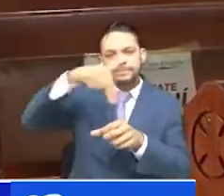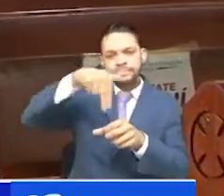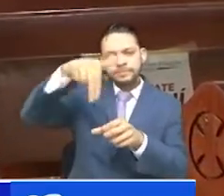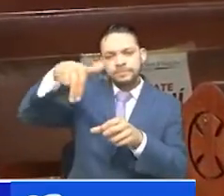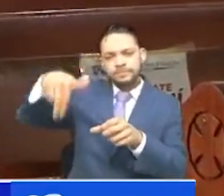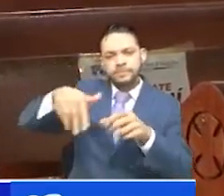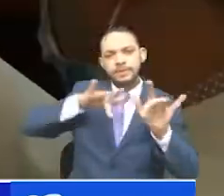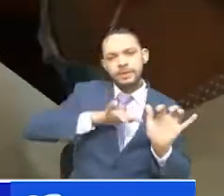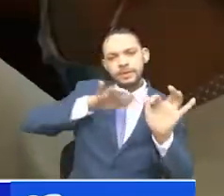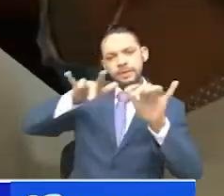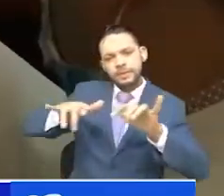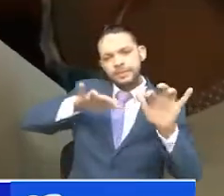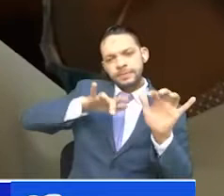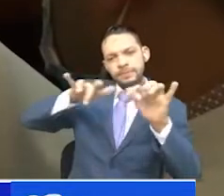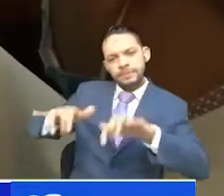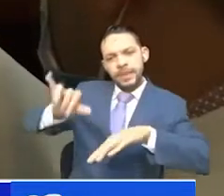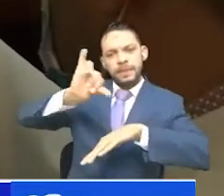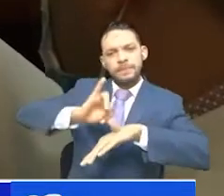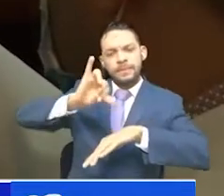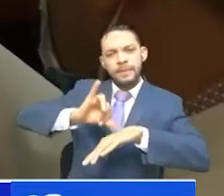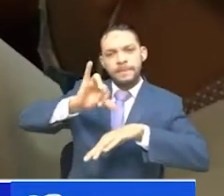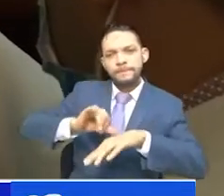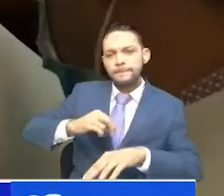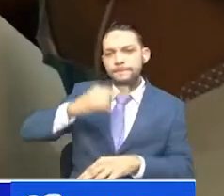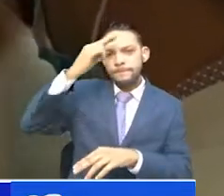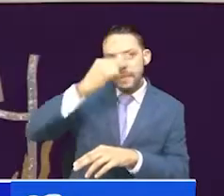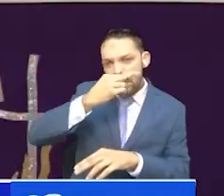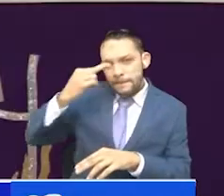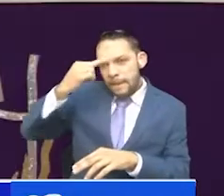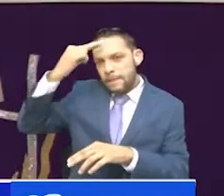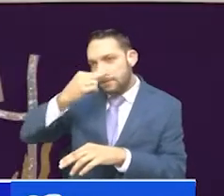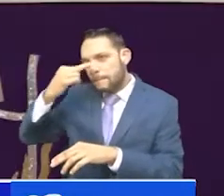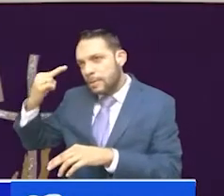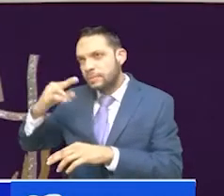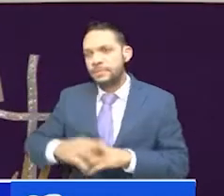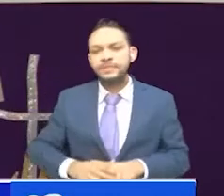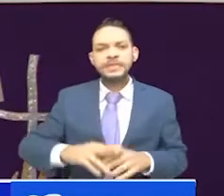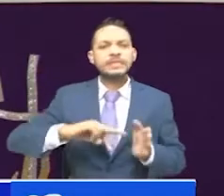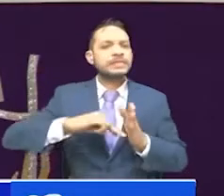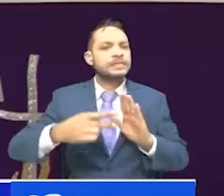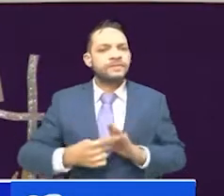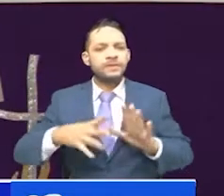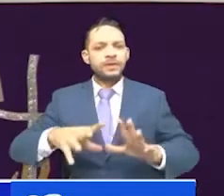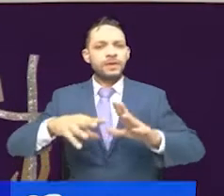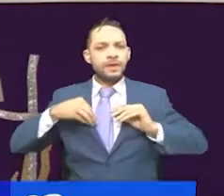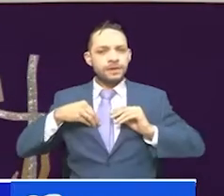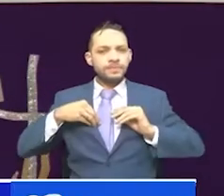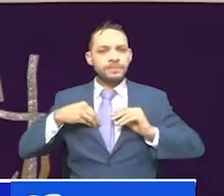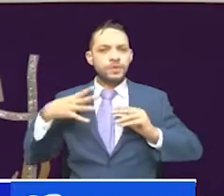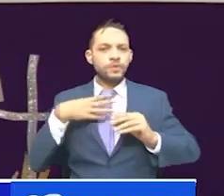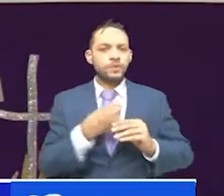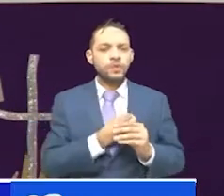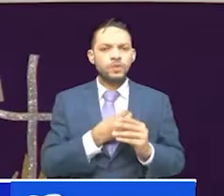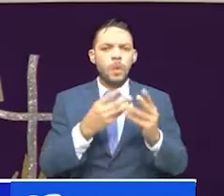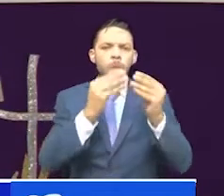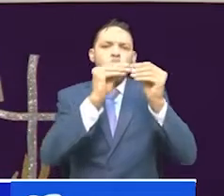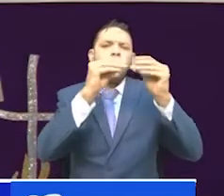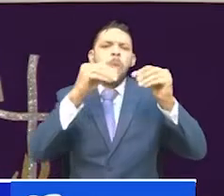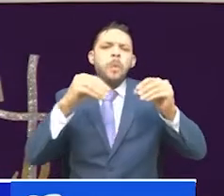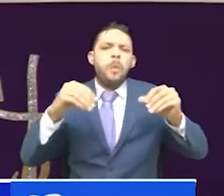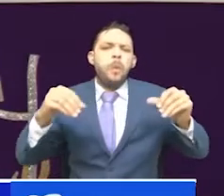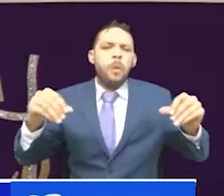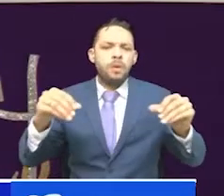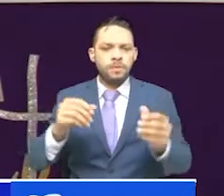los distintos templos de la ciudad para la imposición de la Santa Cruz. El signo del reconocimiento de la fragilidad humana y